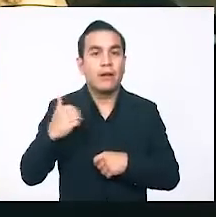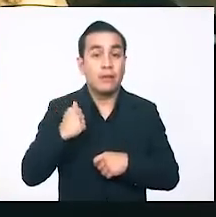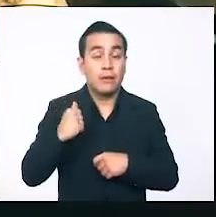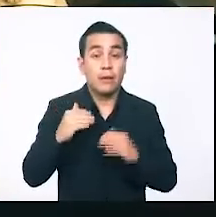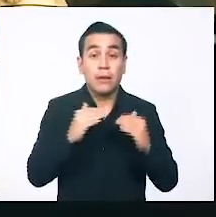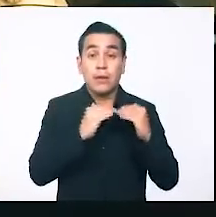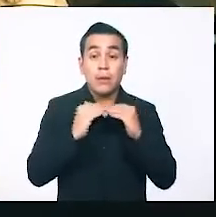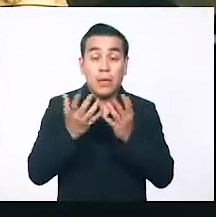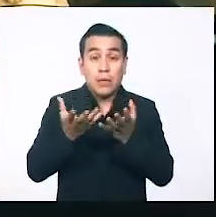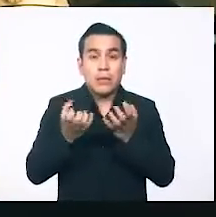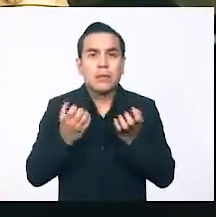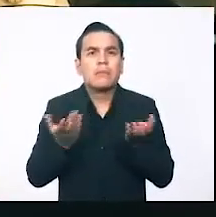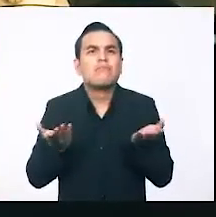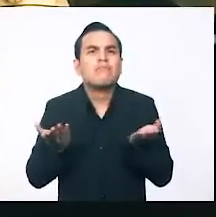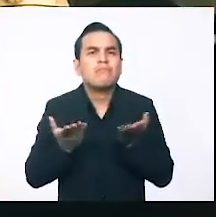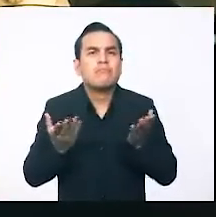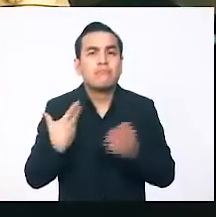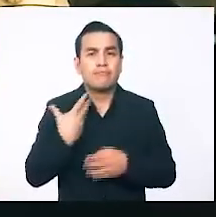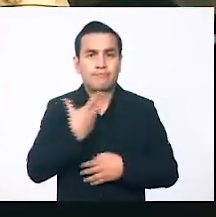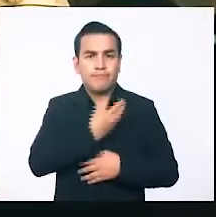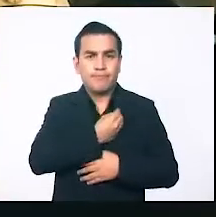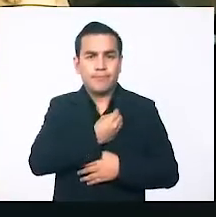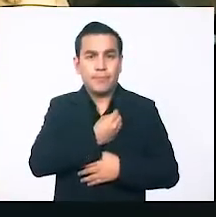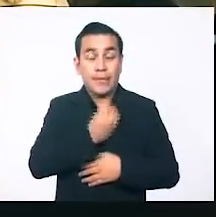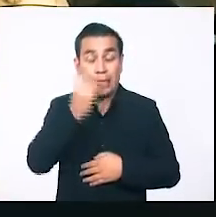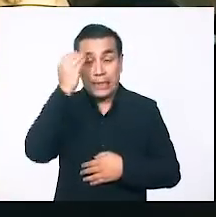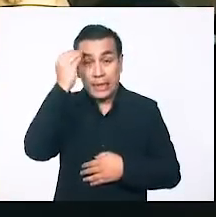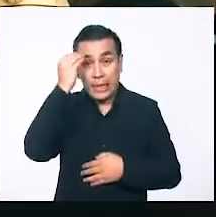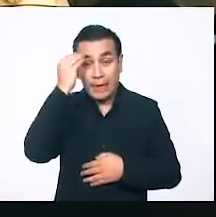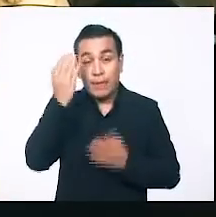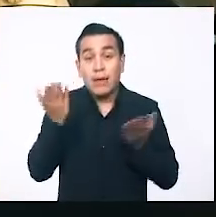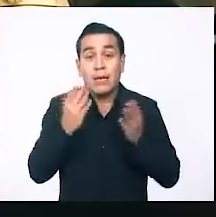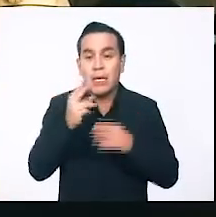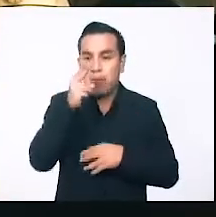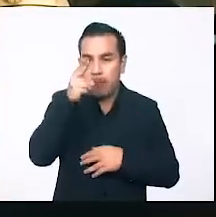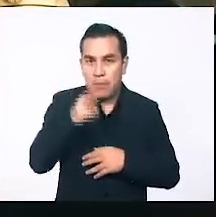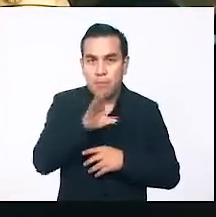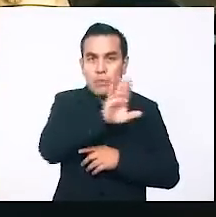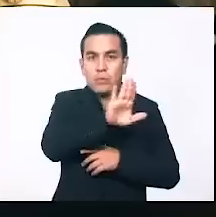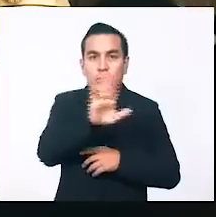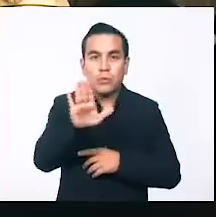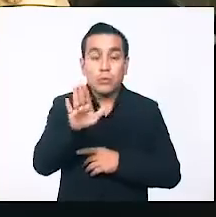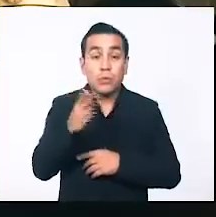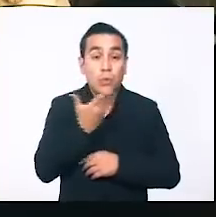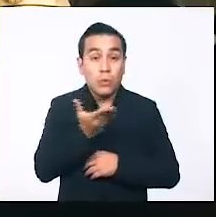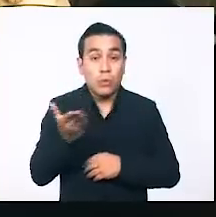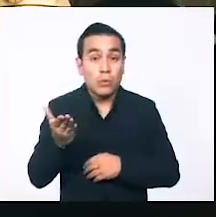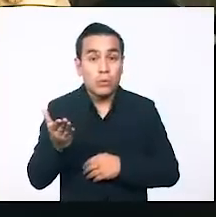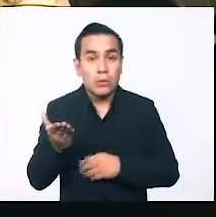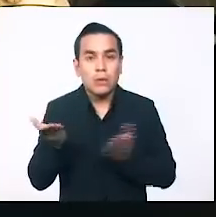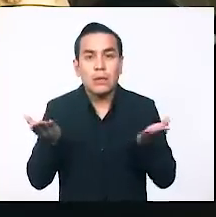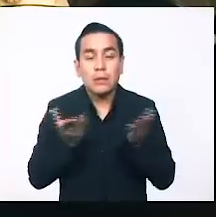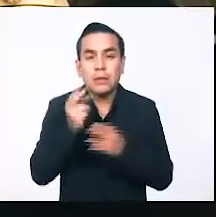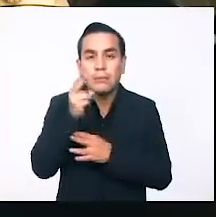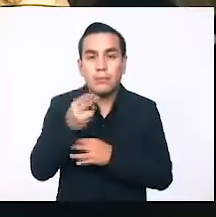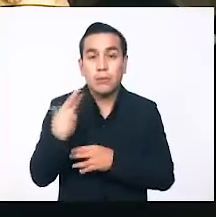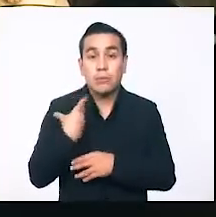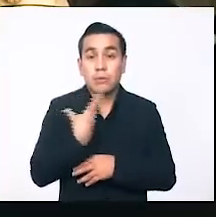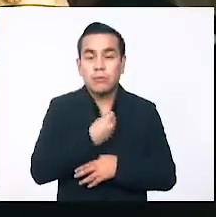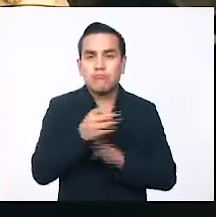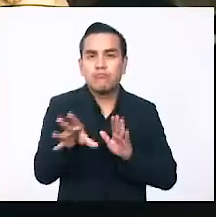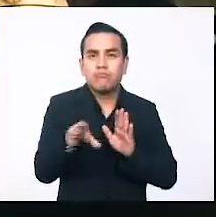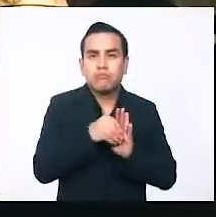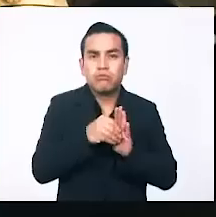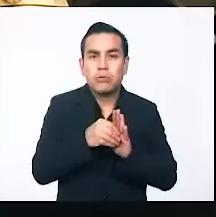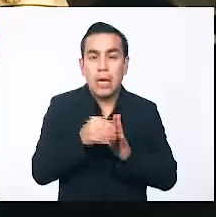como ustedes, nosotros tenemos que comportarnos como ustedes y hacer lo que ustedes hacen, no hacer lo que ustedes dicen.